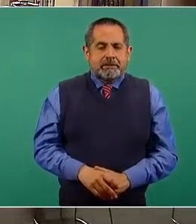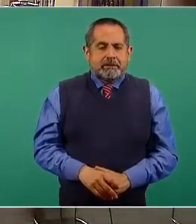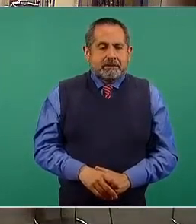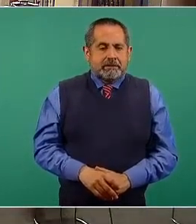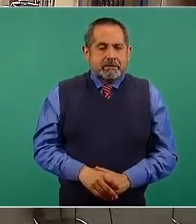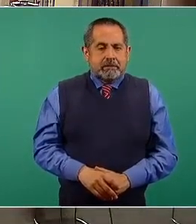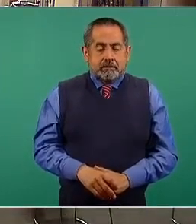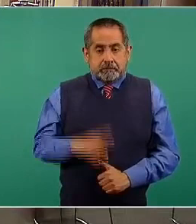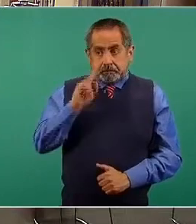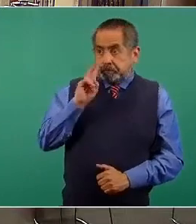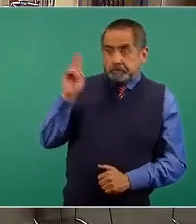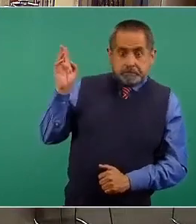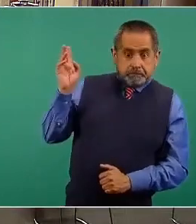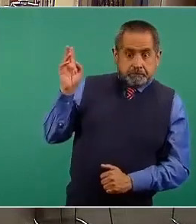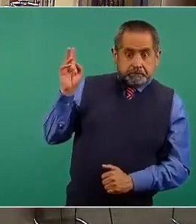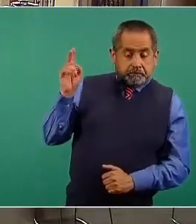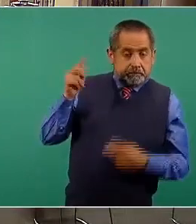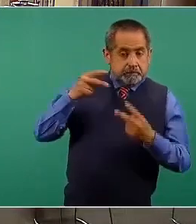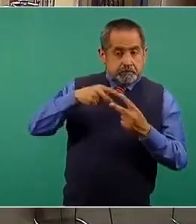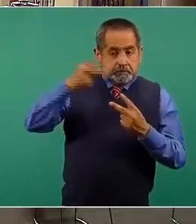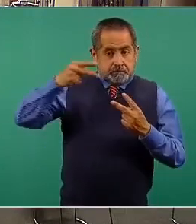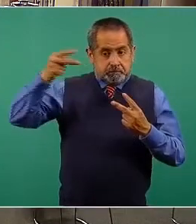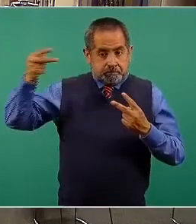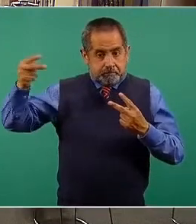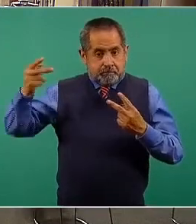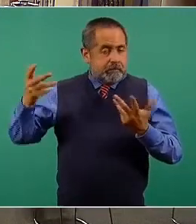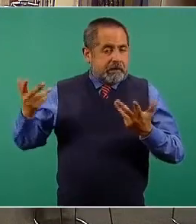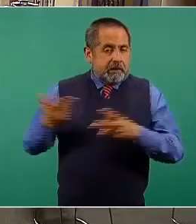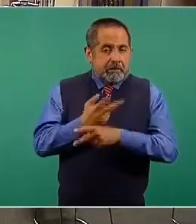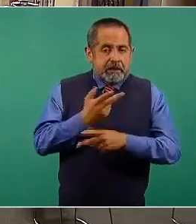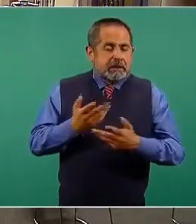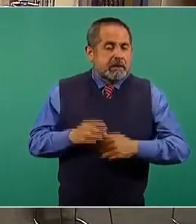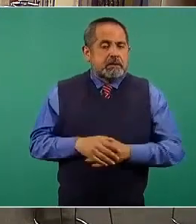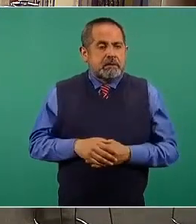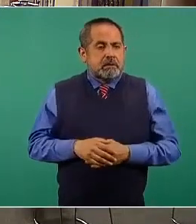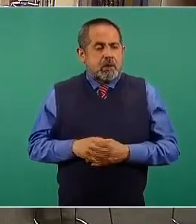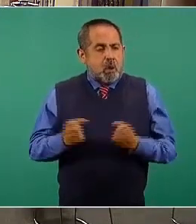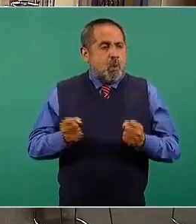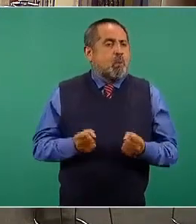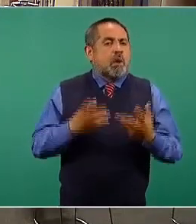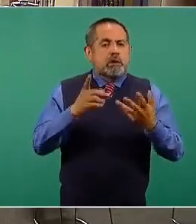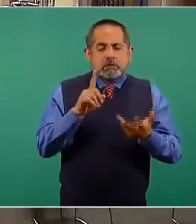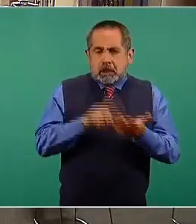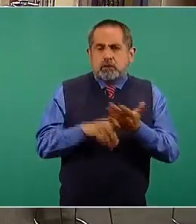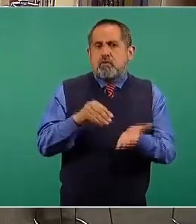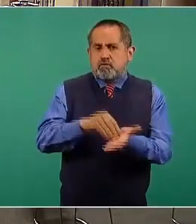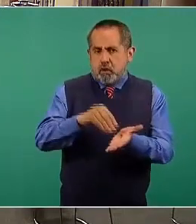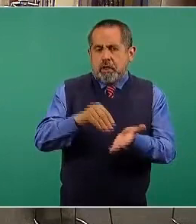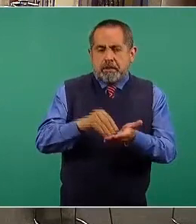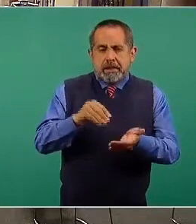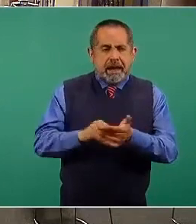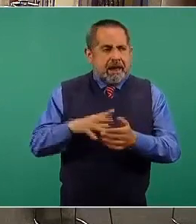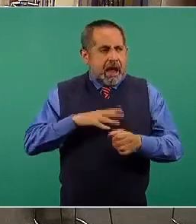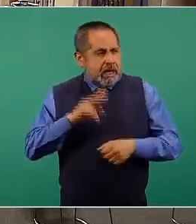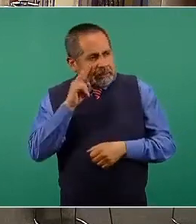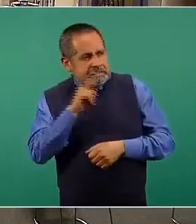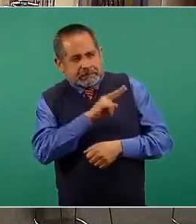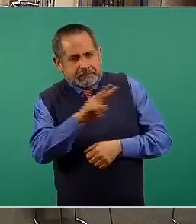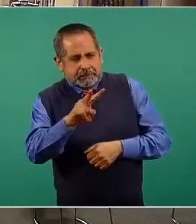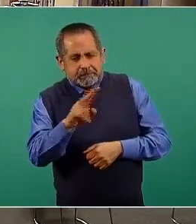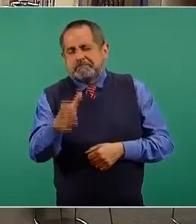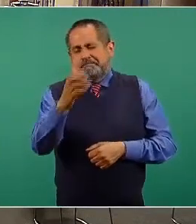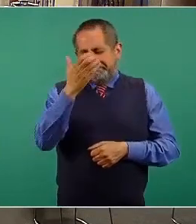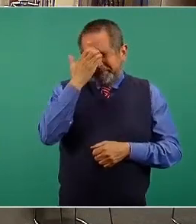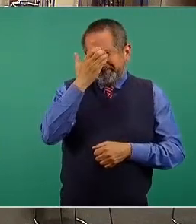En esta gráfica podemos ver a continuación los casos, incidentes y activos estimados. Ustedes han visto y conocen